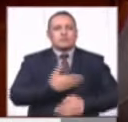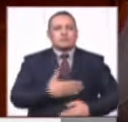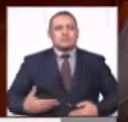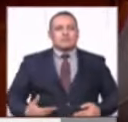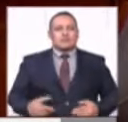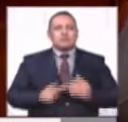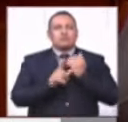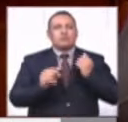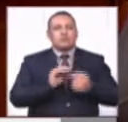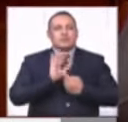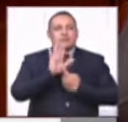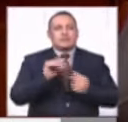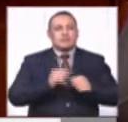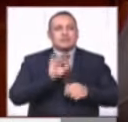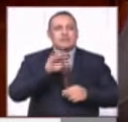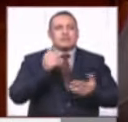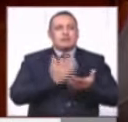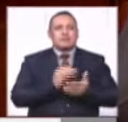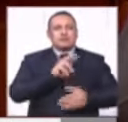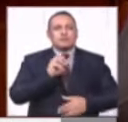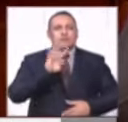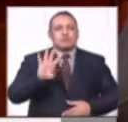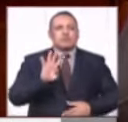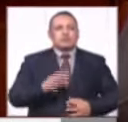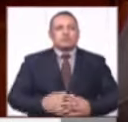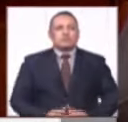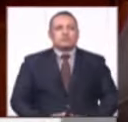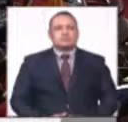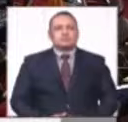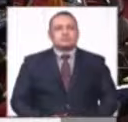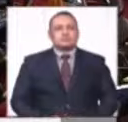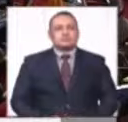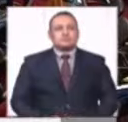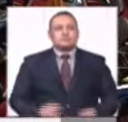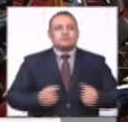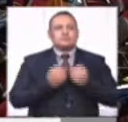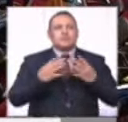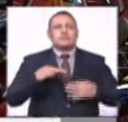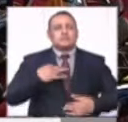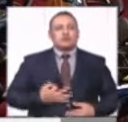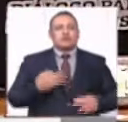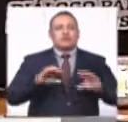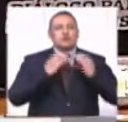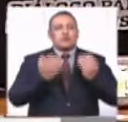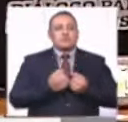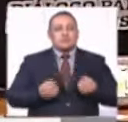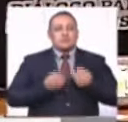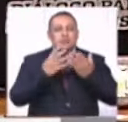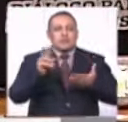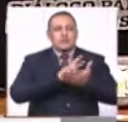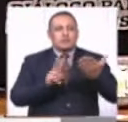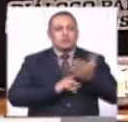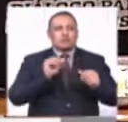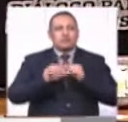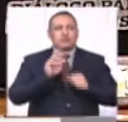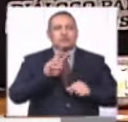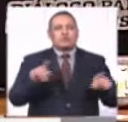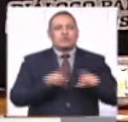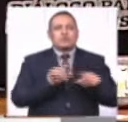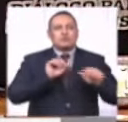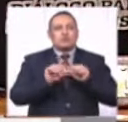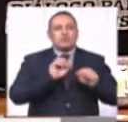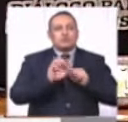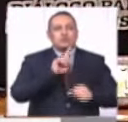presidencial. Moción presentada el 3 de abril de 2024. Señores congresistas, se va a dar lectura al inciso 2 del